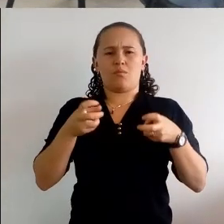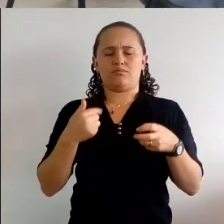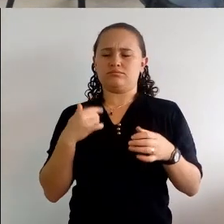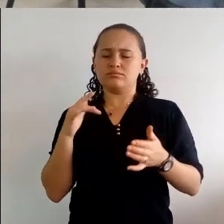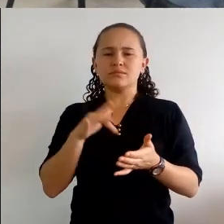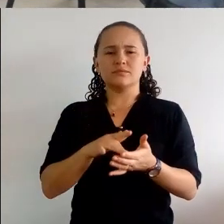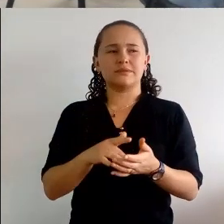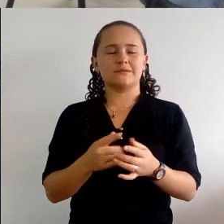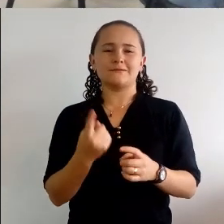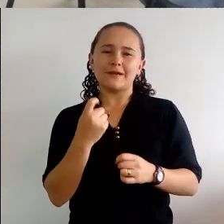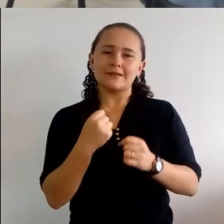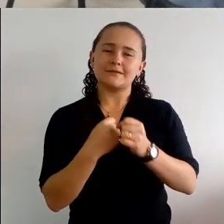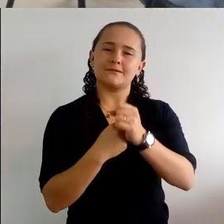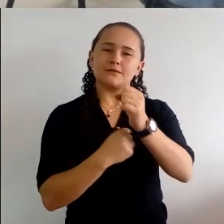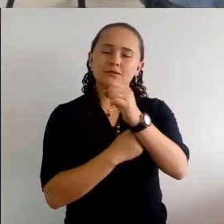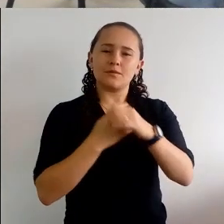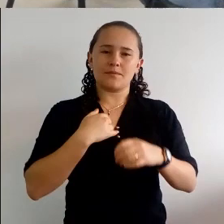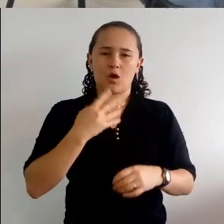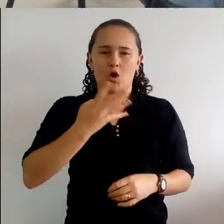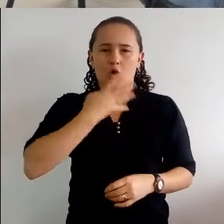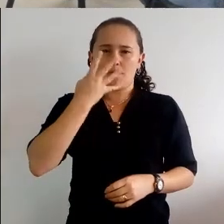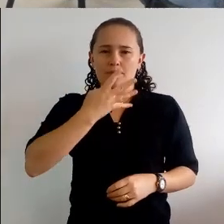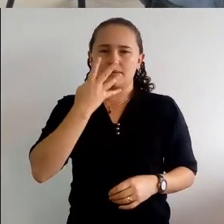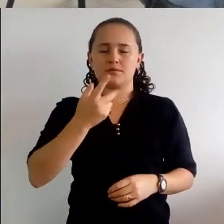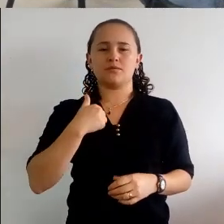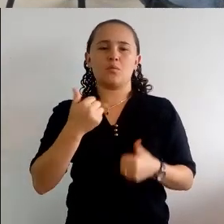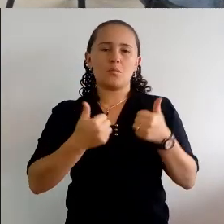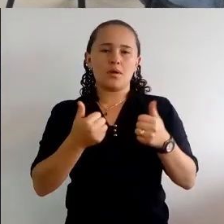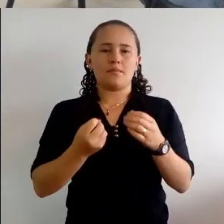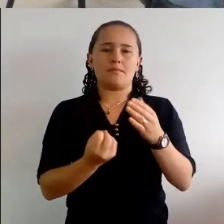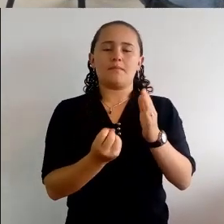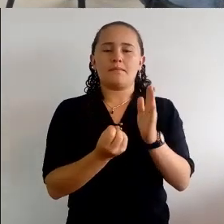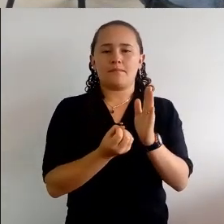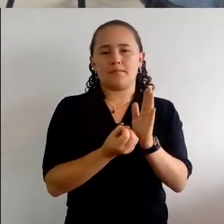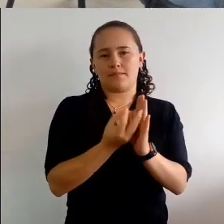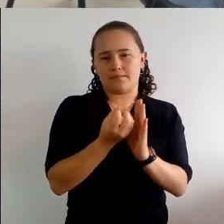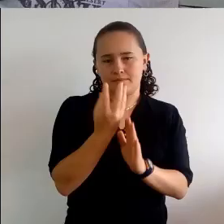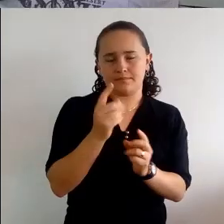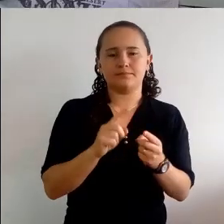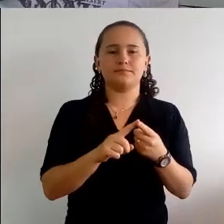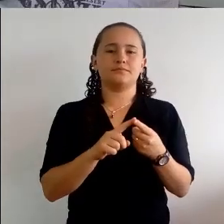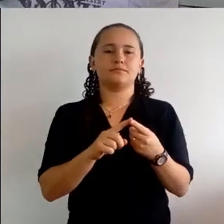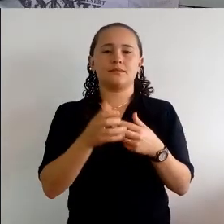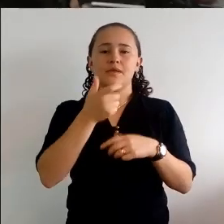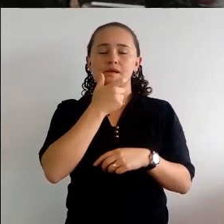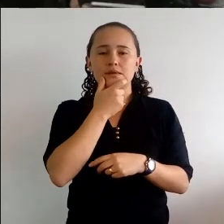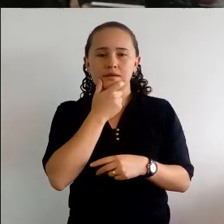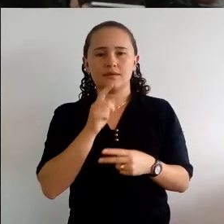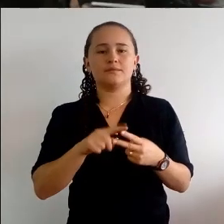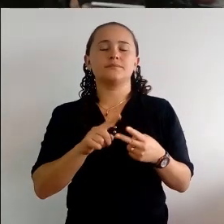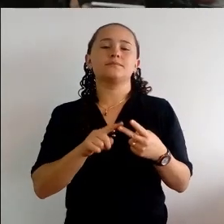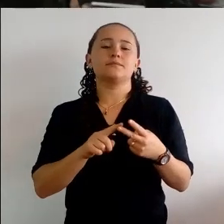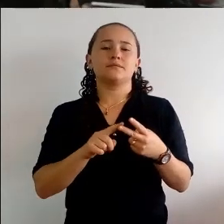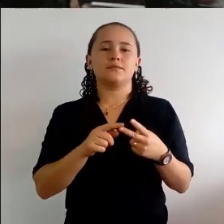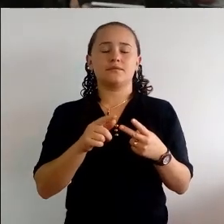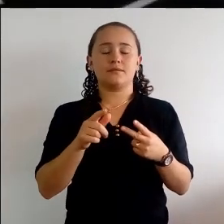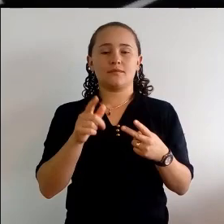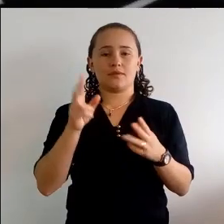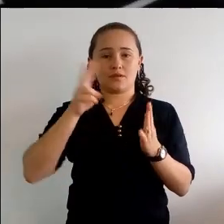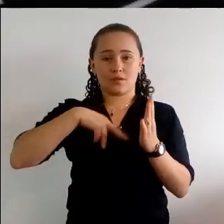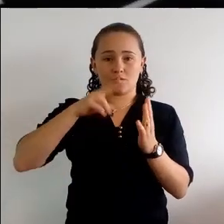usted, estudiante que ingresa a la UNAD, tenga la oportunidad de nivelar y fortalecer sus competencias en